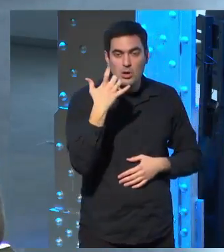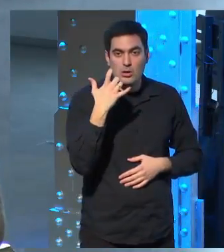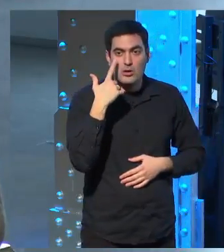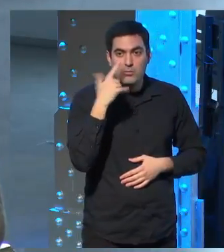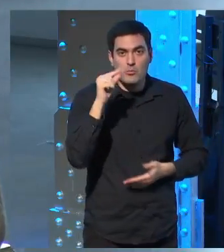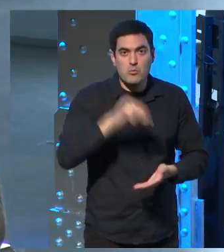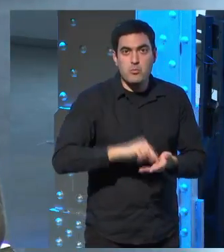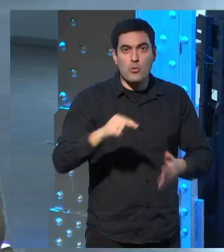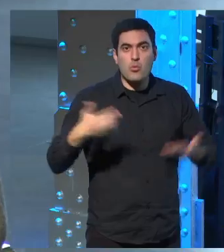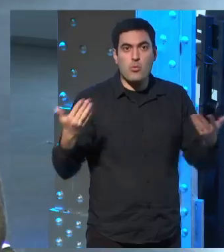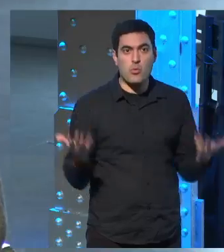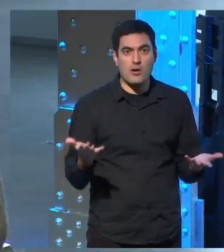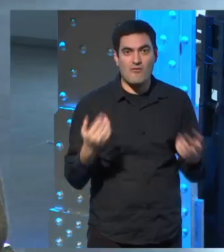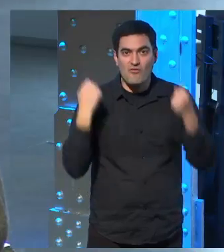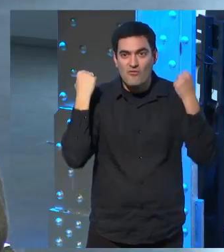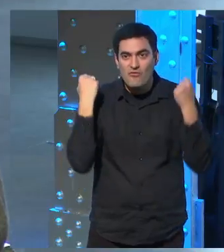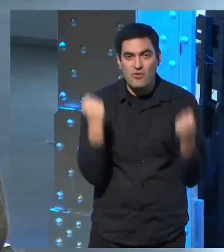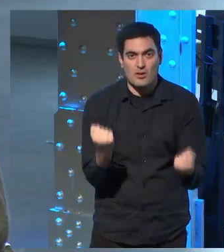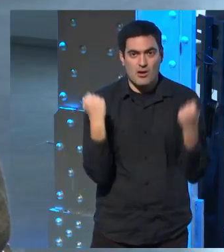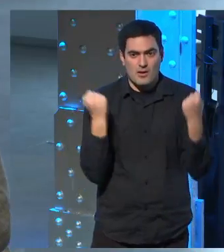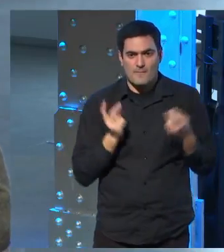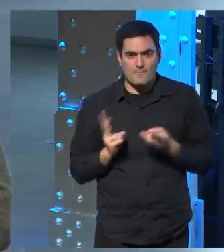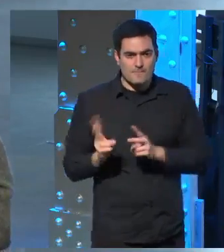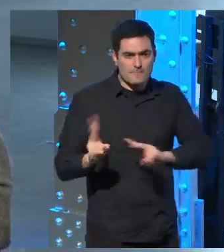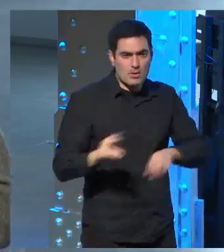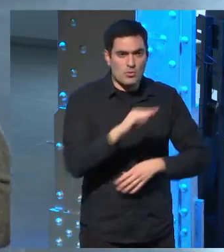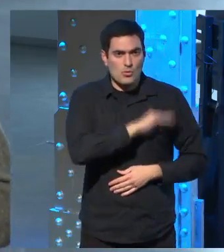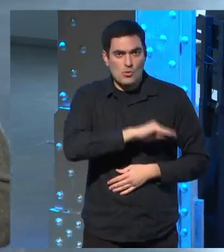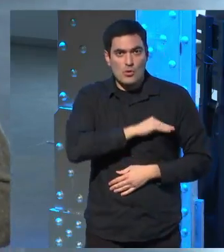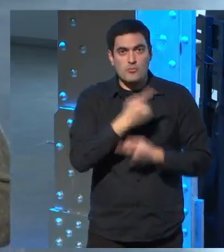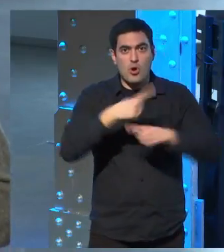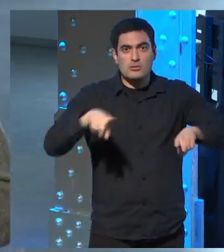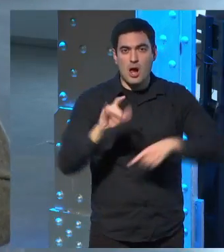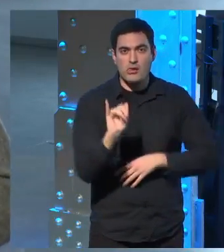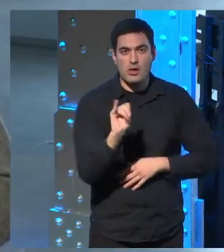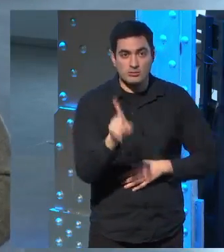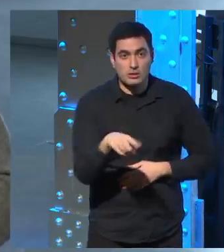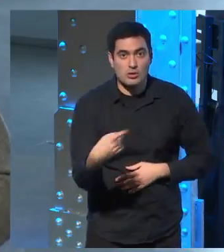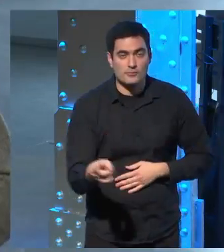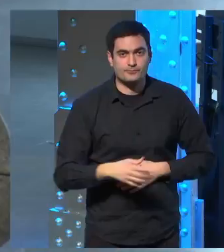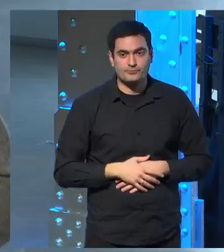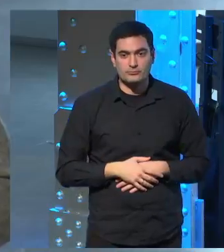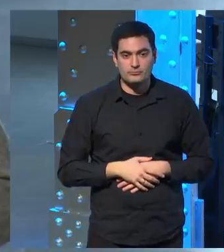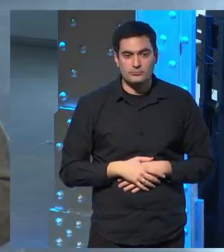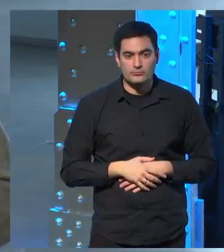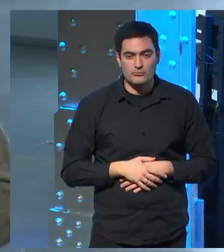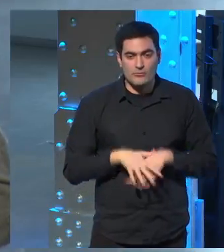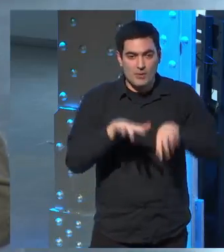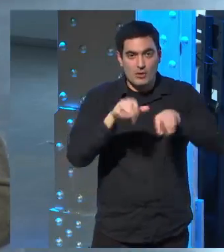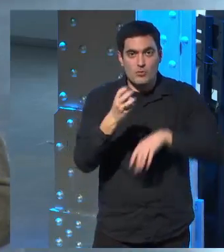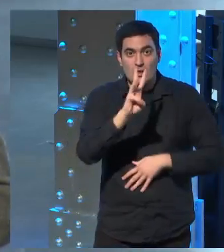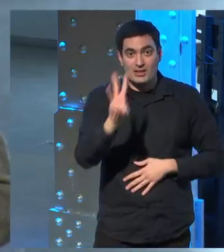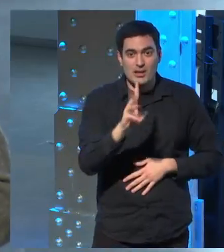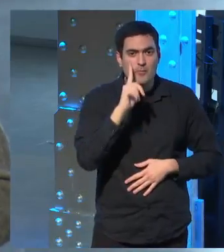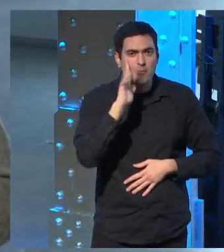vista inmediatamente es la fuerza vital tremenda que tiene esa música, ¿no? El concierto de piano número 3 parece